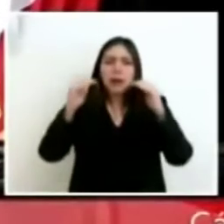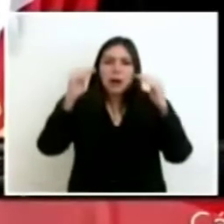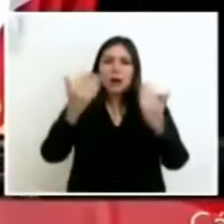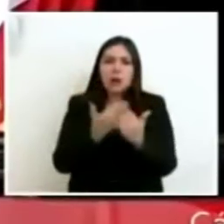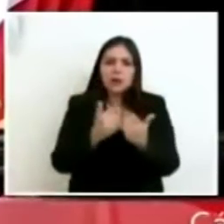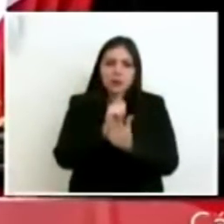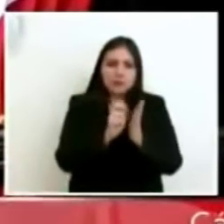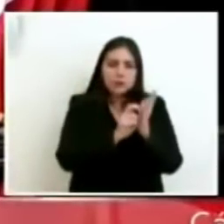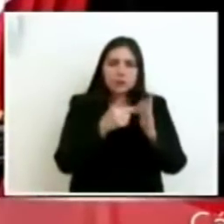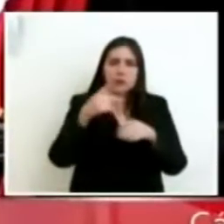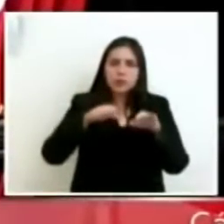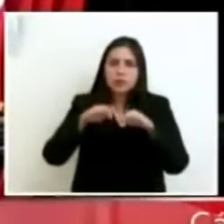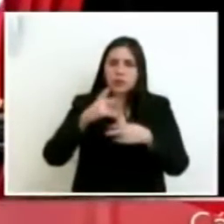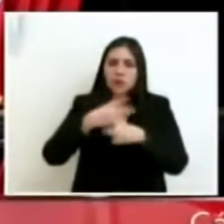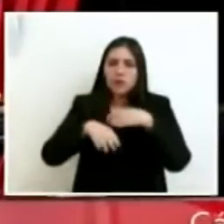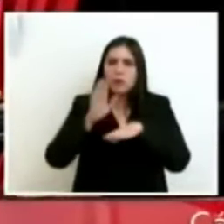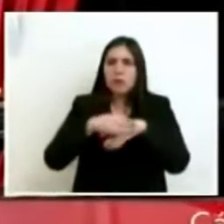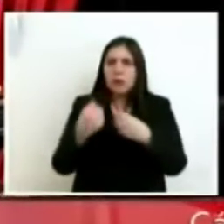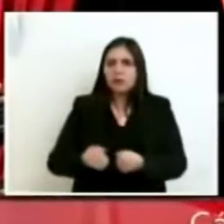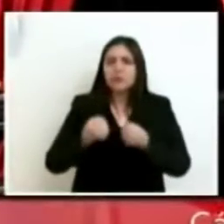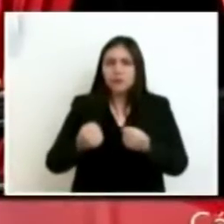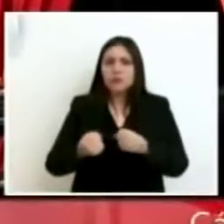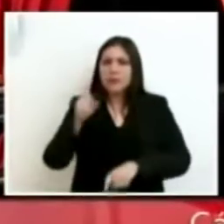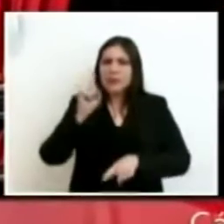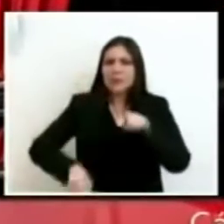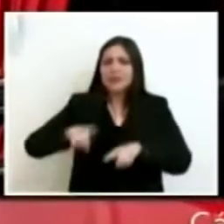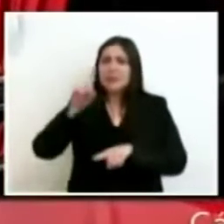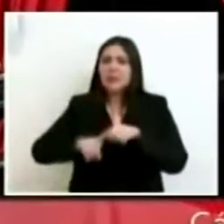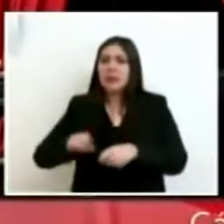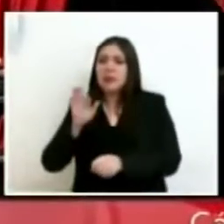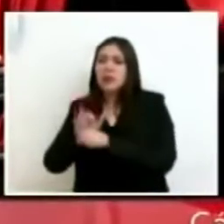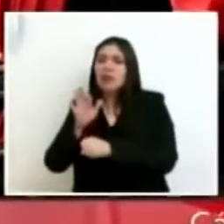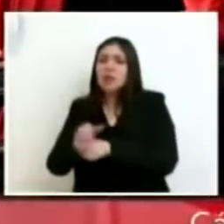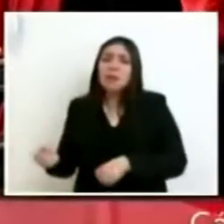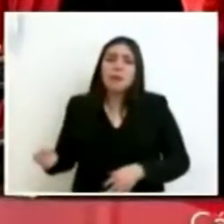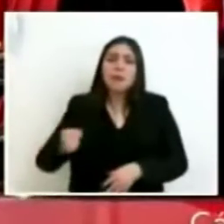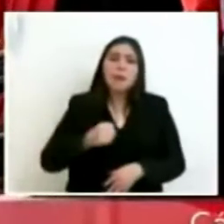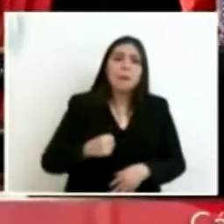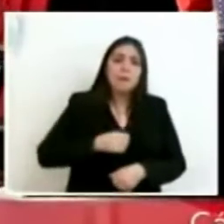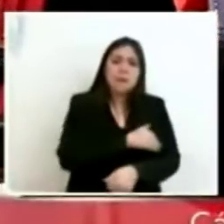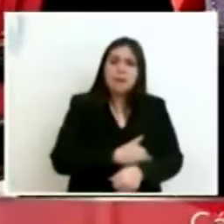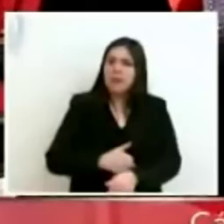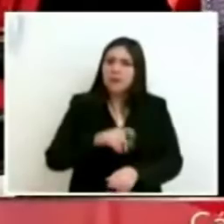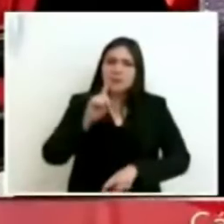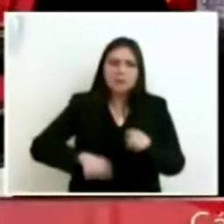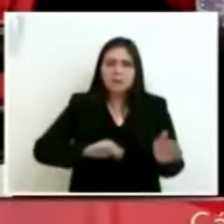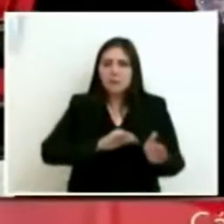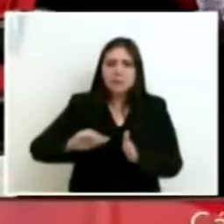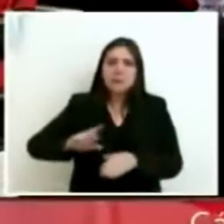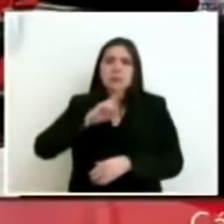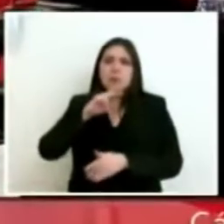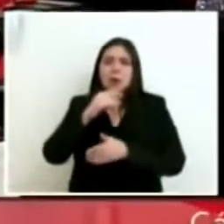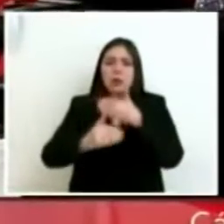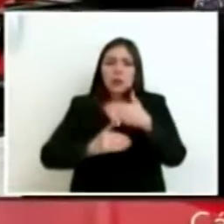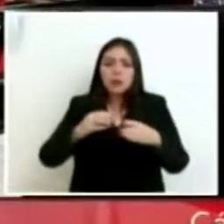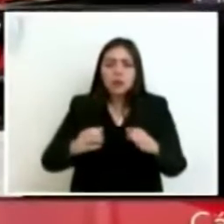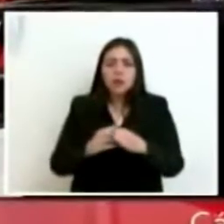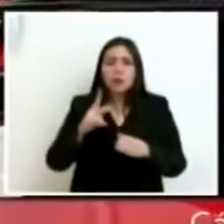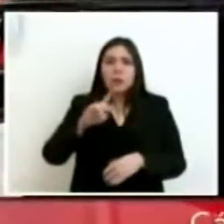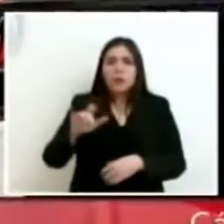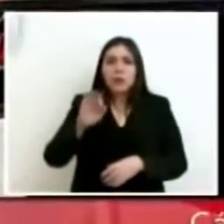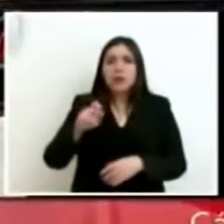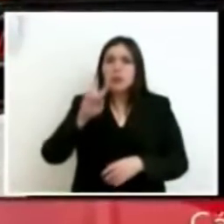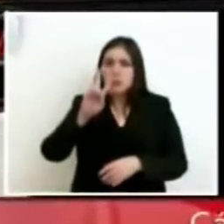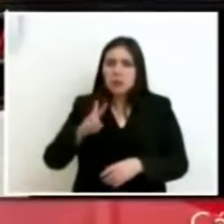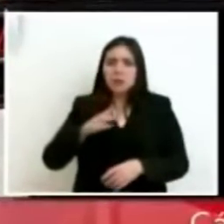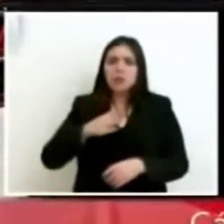su labor, elimina el influyentismo y el nepotismo, abre el camino hacia un poder judicial que brinde certeza jurídica y